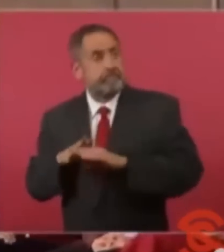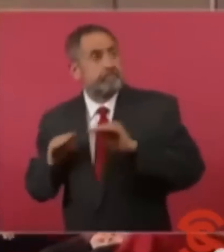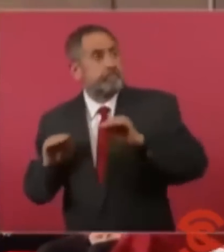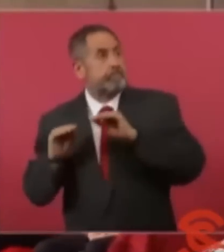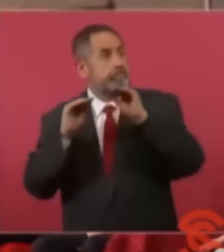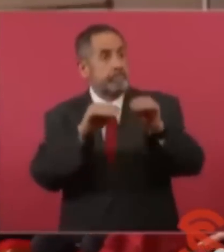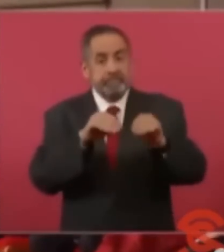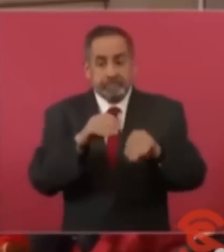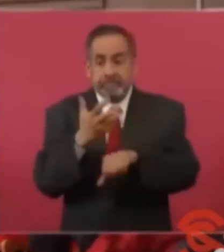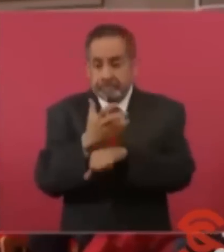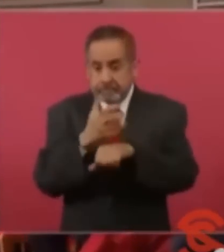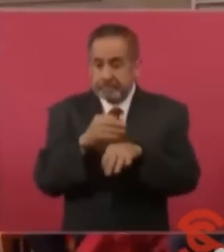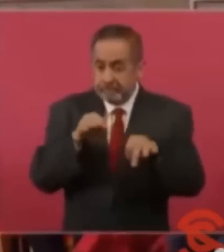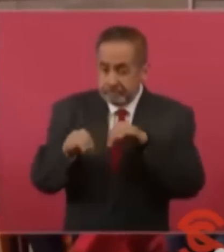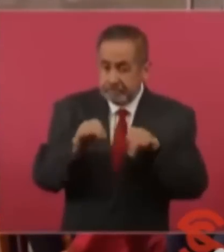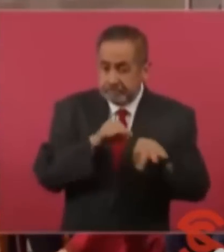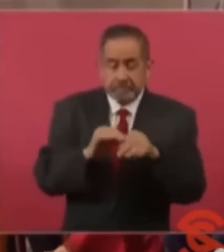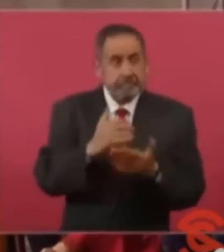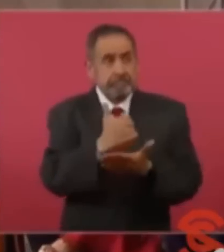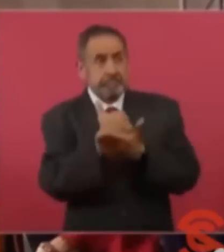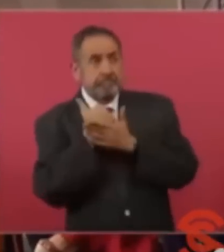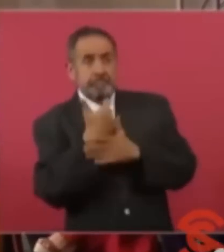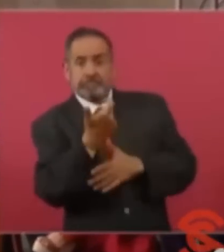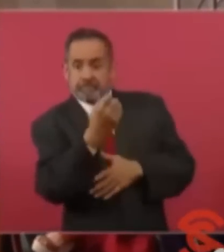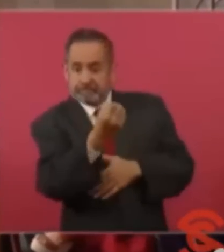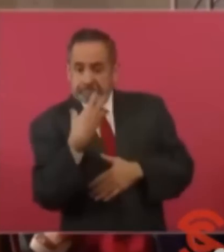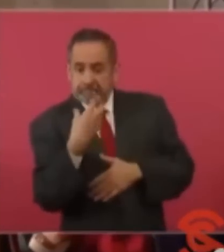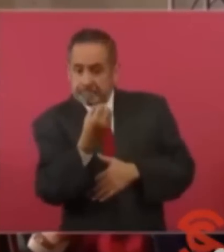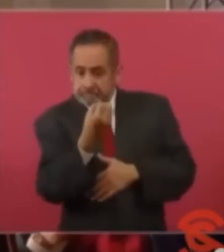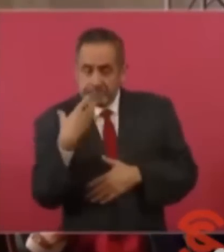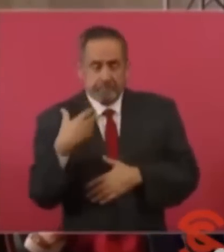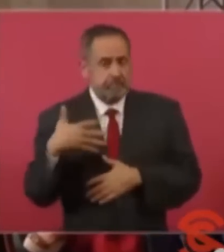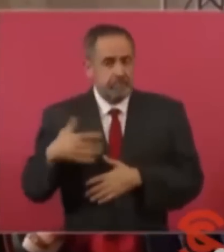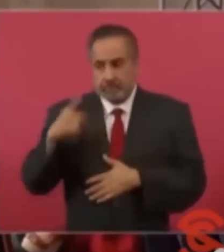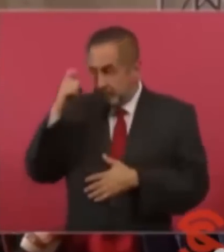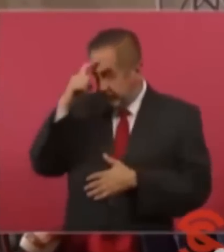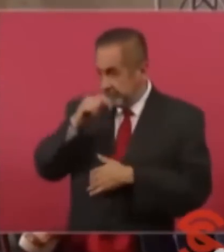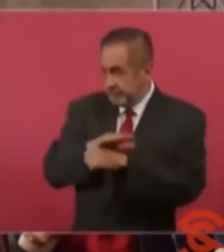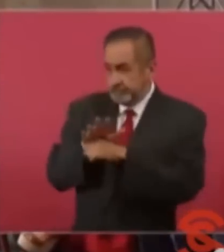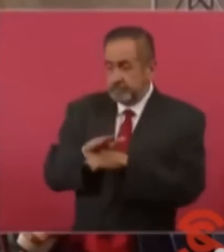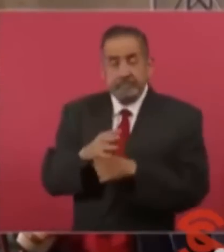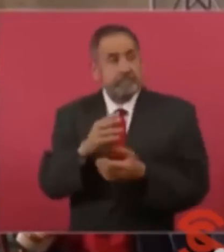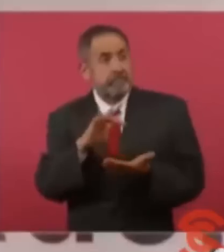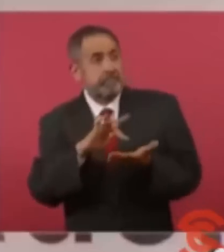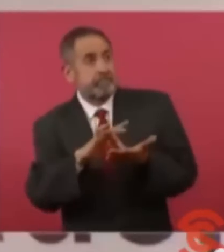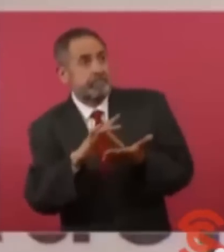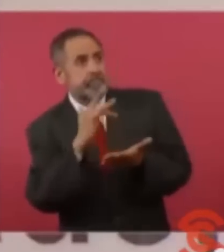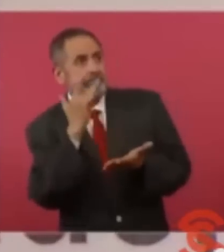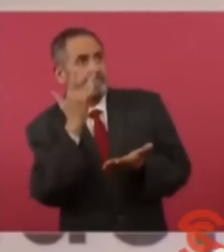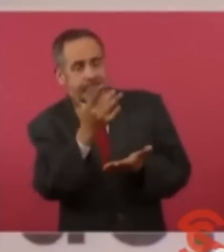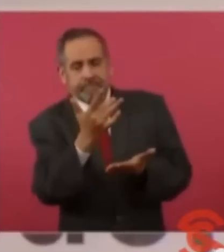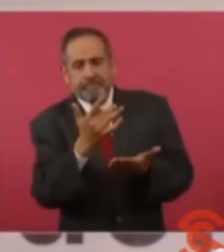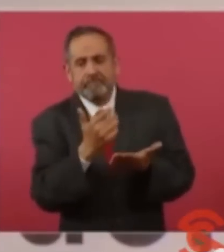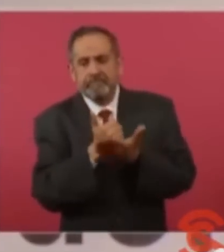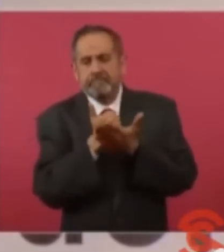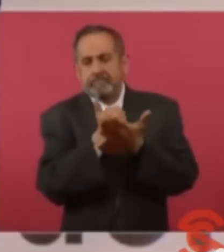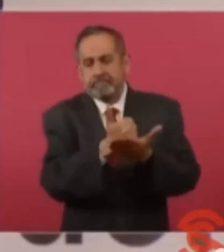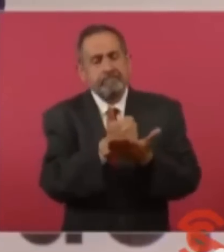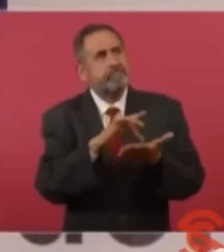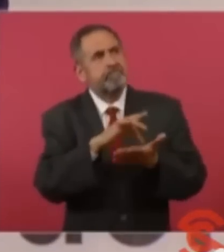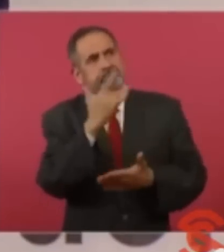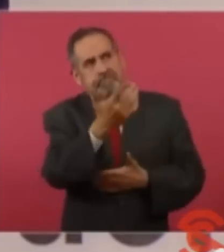ayuda en los momentos más difíciles de la pandemia. Como me